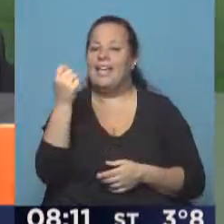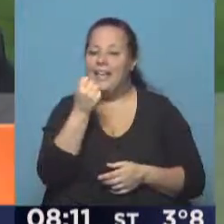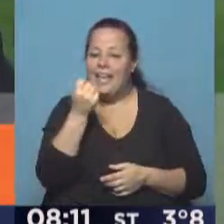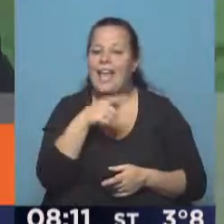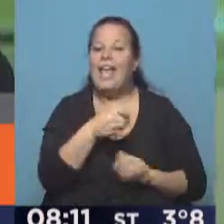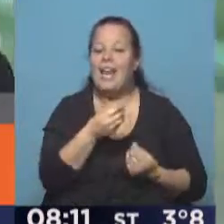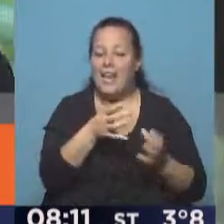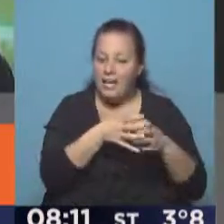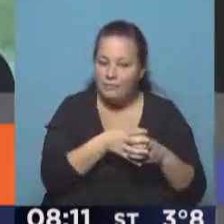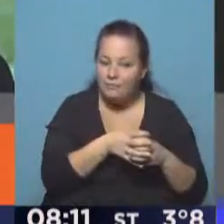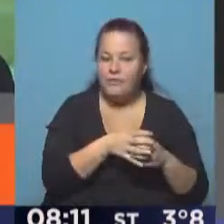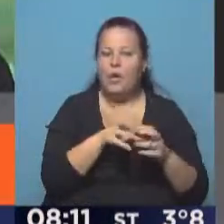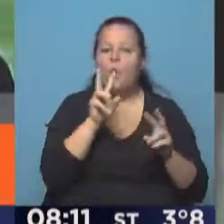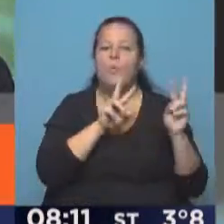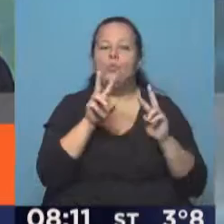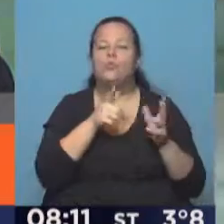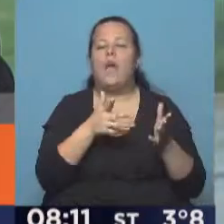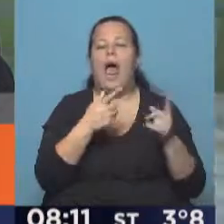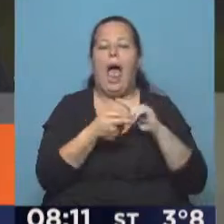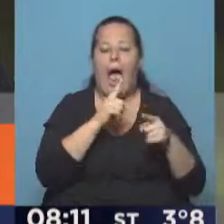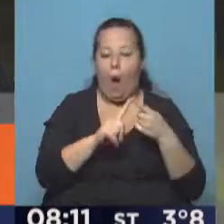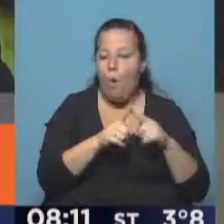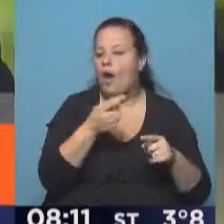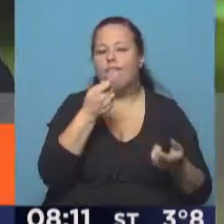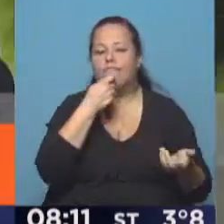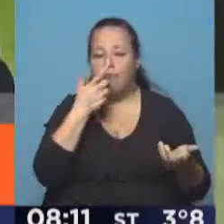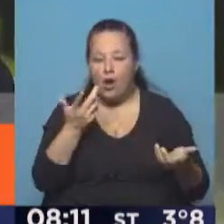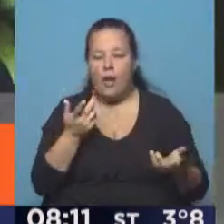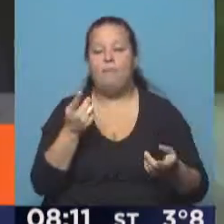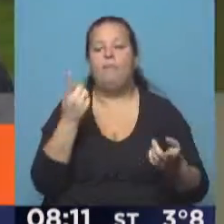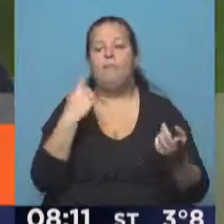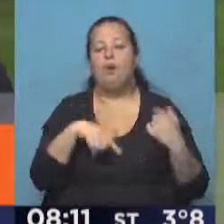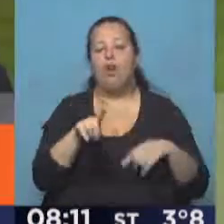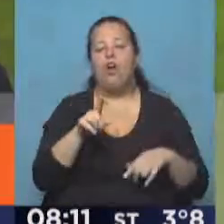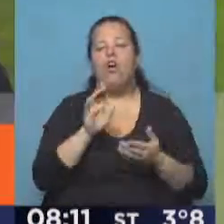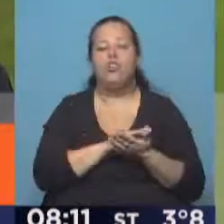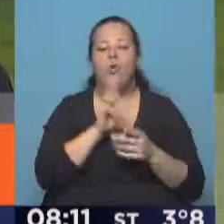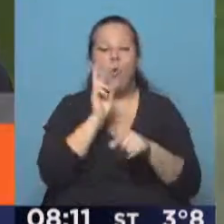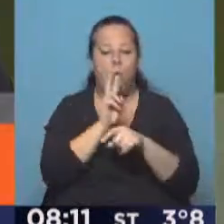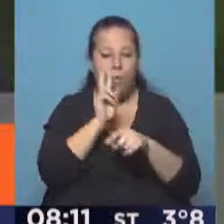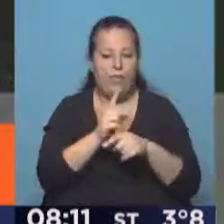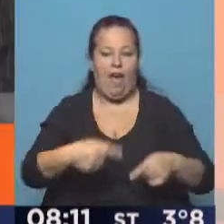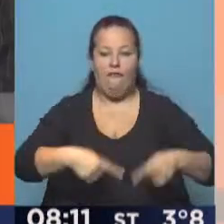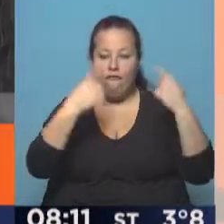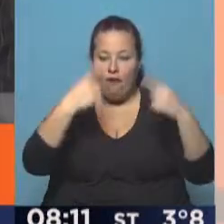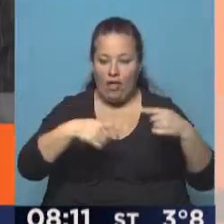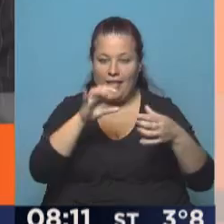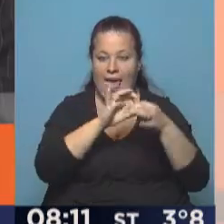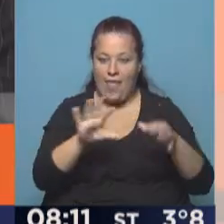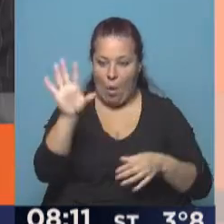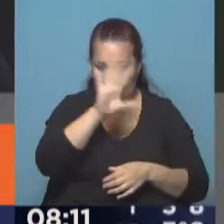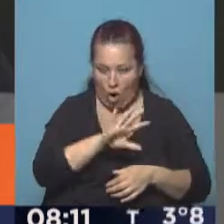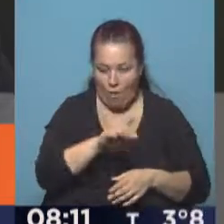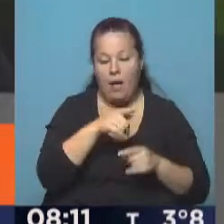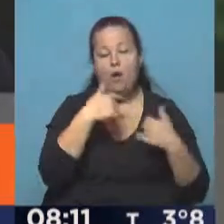de hacer es formular un acuerdo, por ejemplo, mientras tanto, sobre la protección de las fronteras de Europa. Y